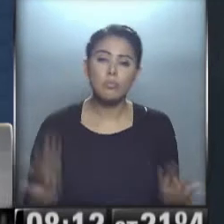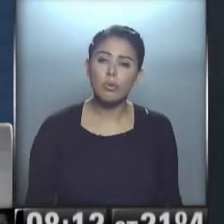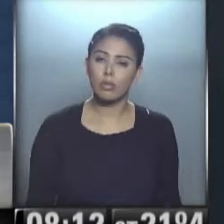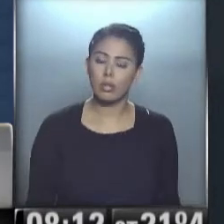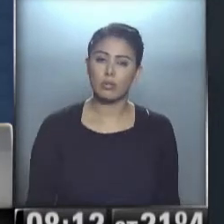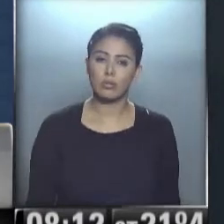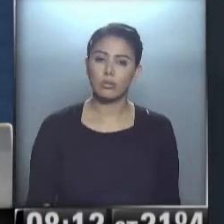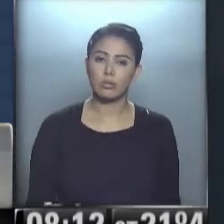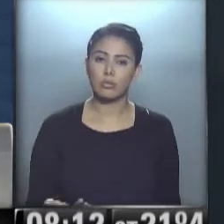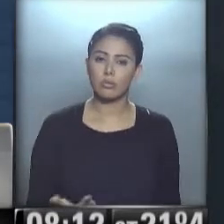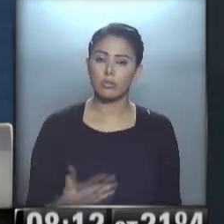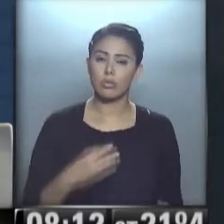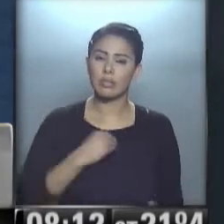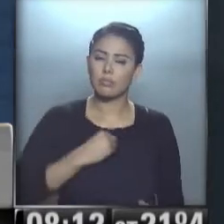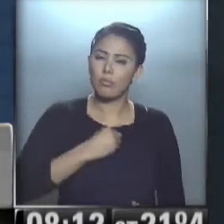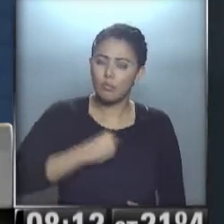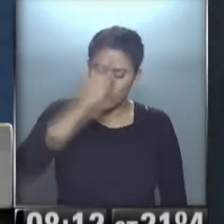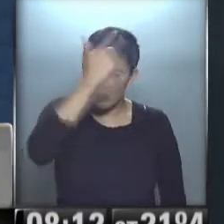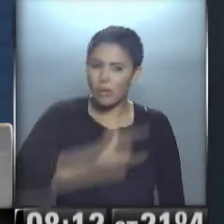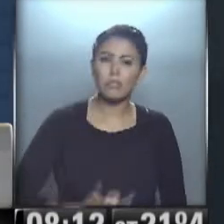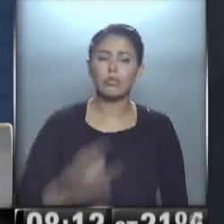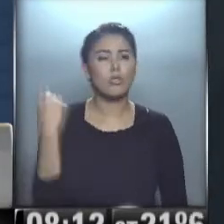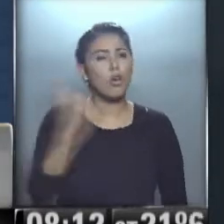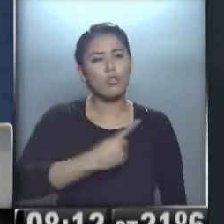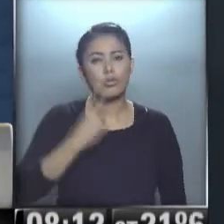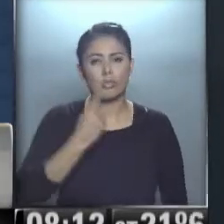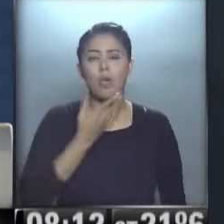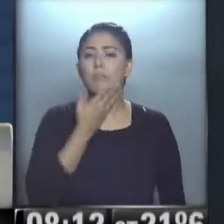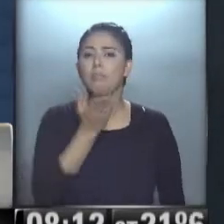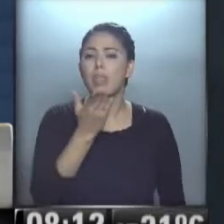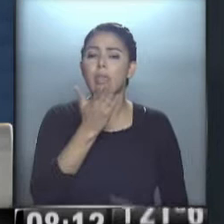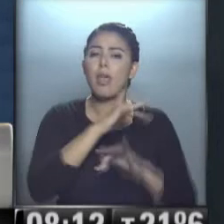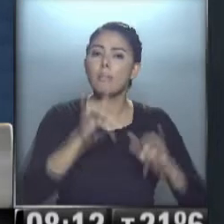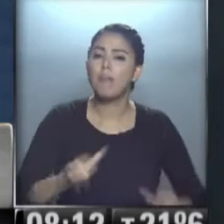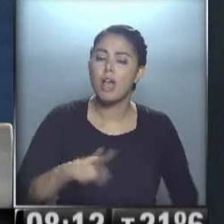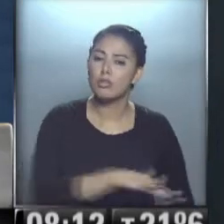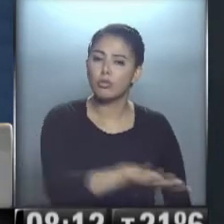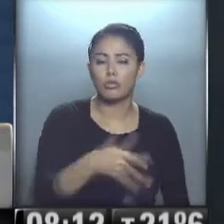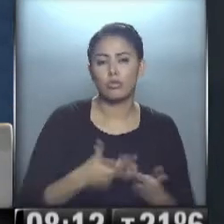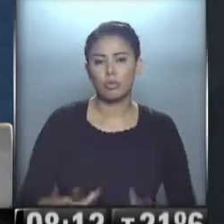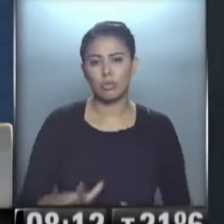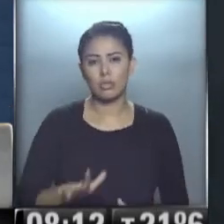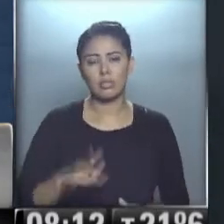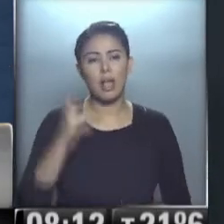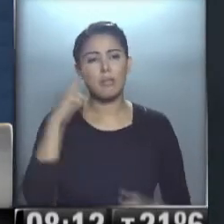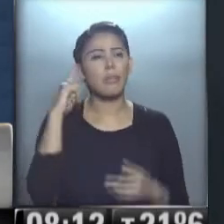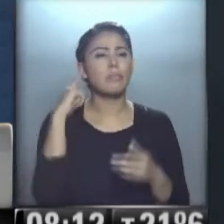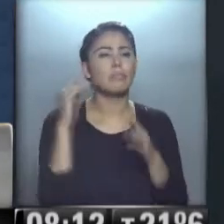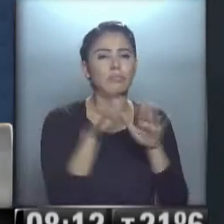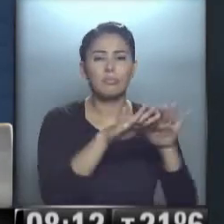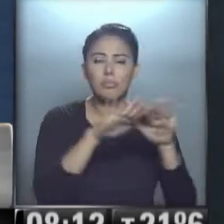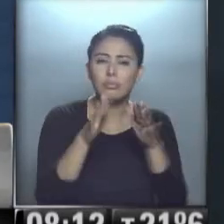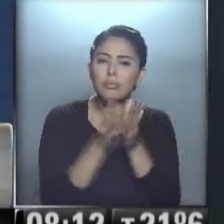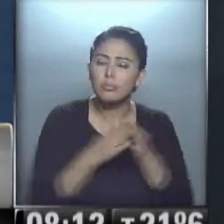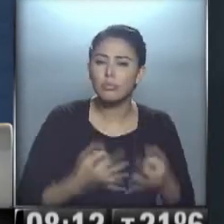el lado más espiritual y más humano, nosotros invocamos a la paz social, a la armonía y a la convivencia. Y entendemos claramente